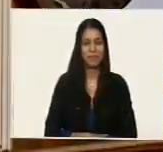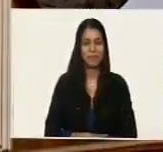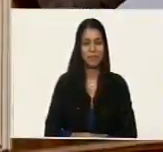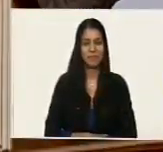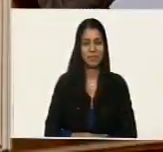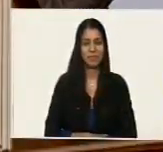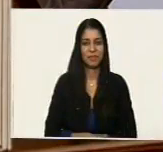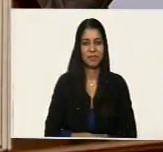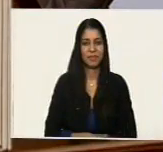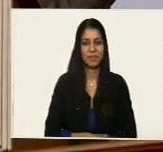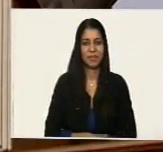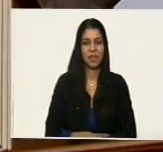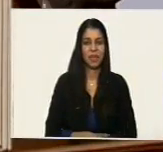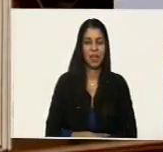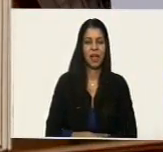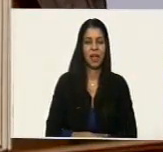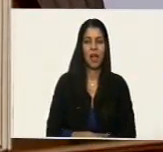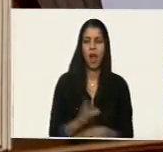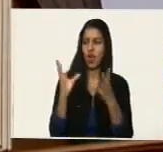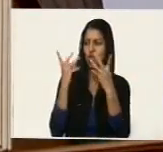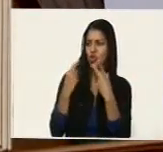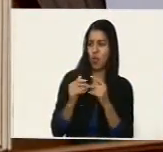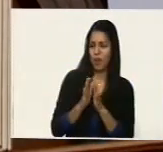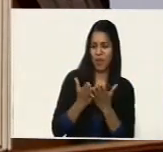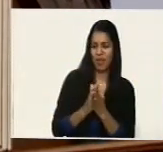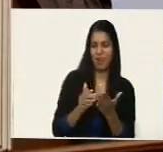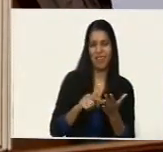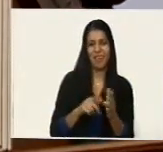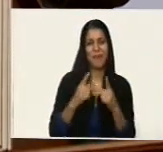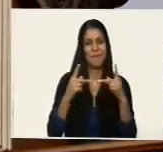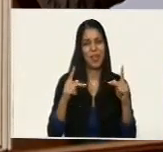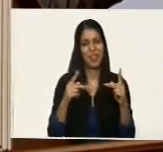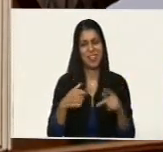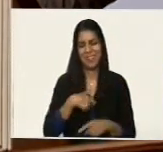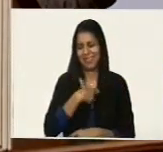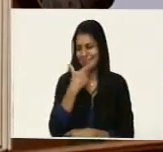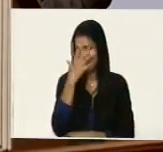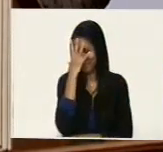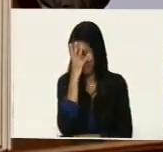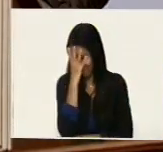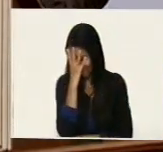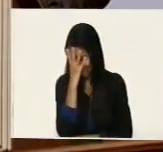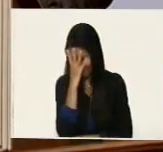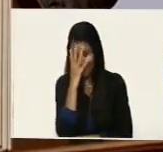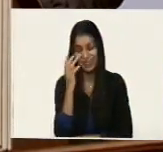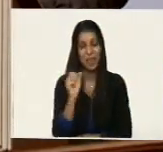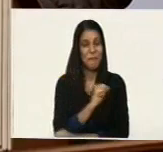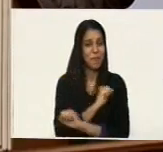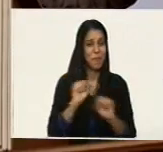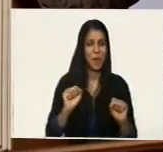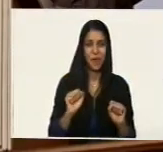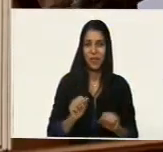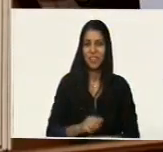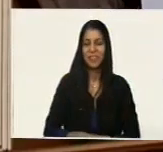Todos los números del Correo del Orinoco, esto es una vergüenza. No puede ser.